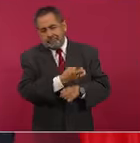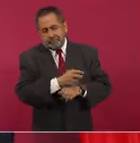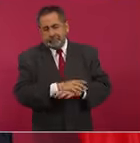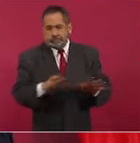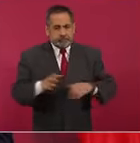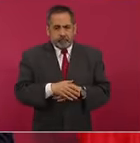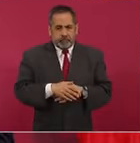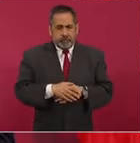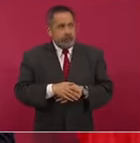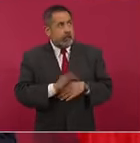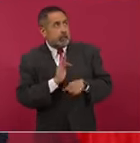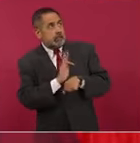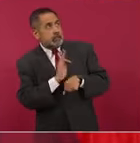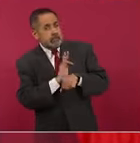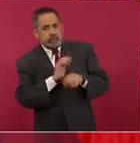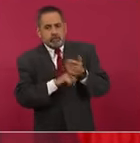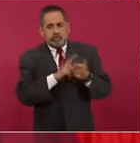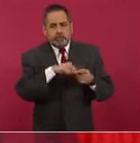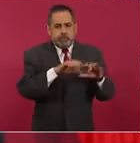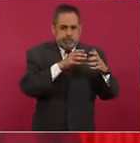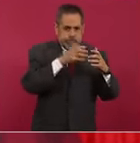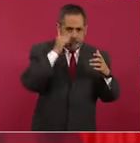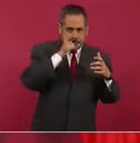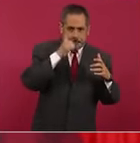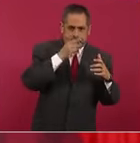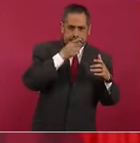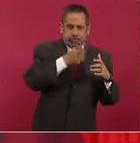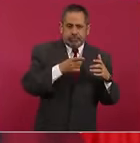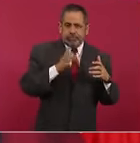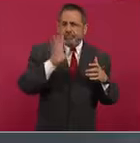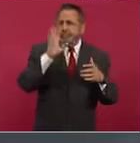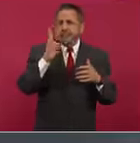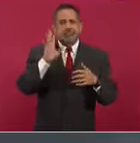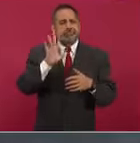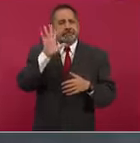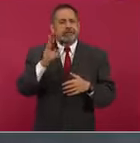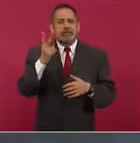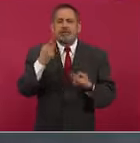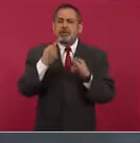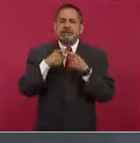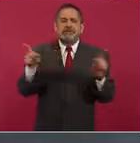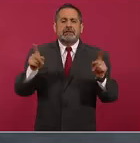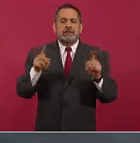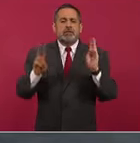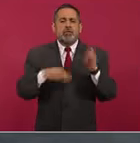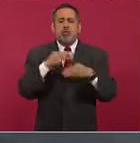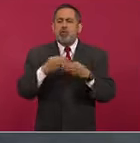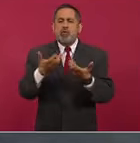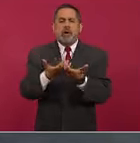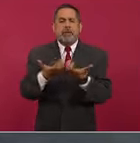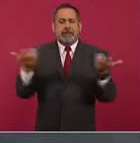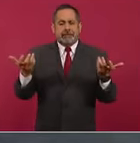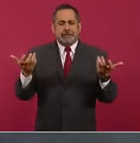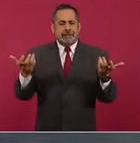es para los de arriba, son, siempre lo he dicho, dos mundos, dos esferas,